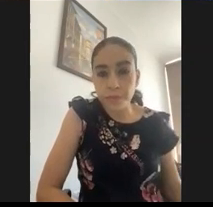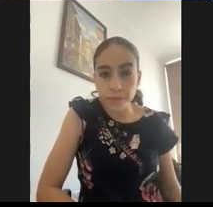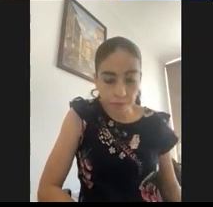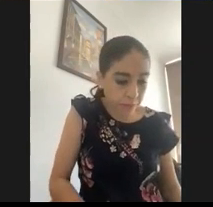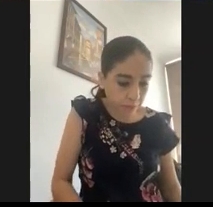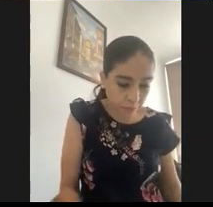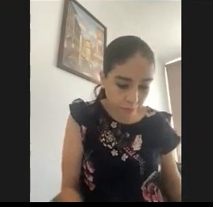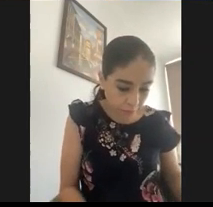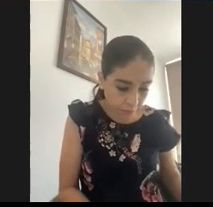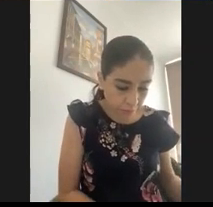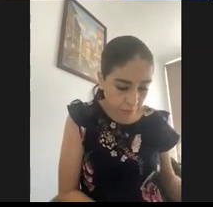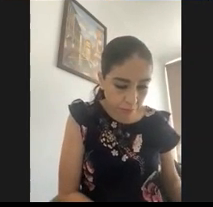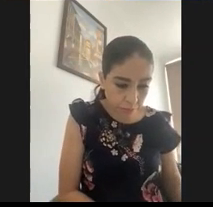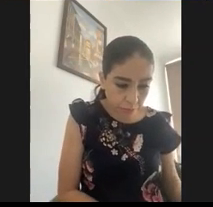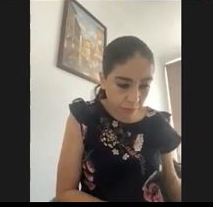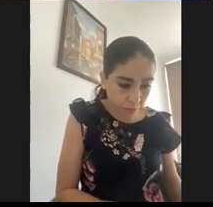Gustavo.